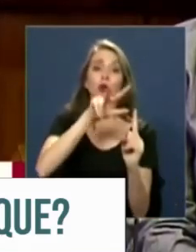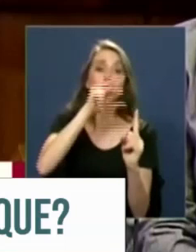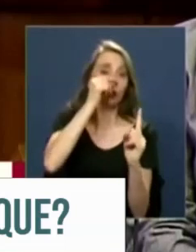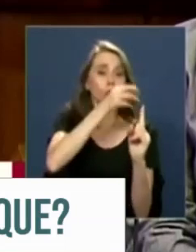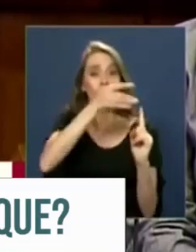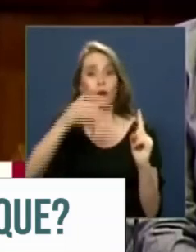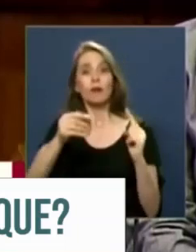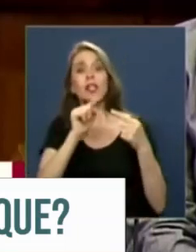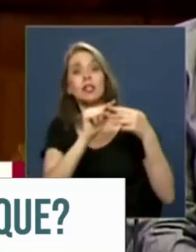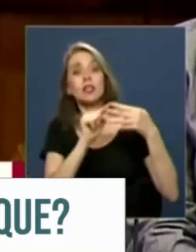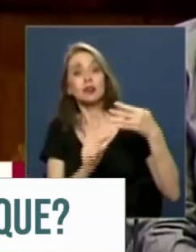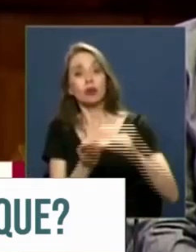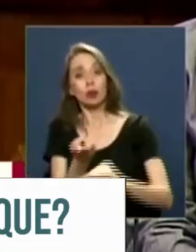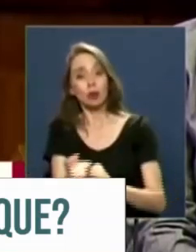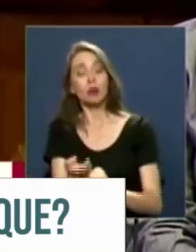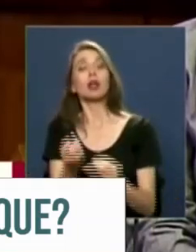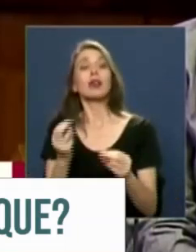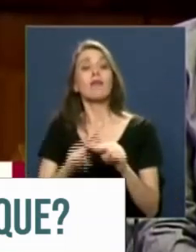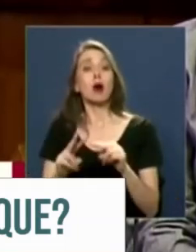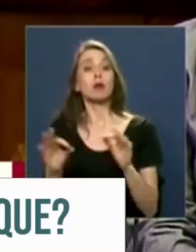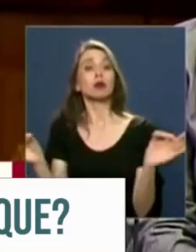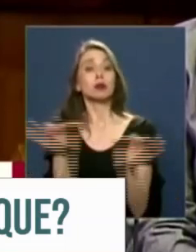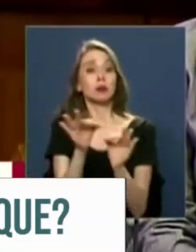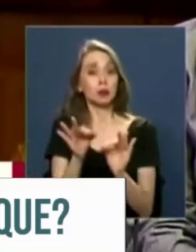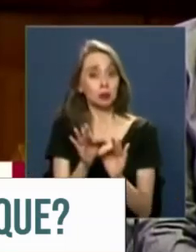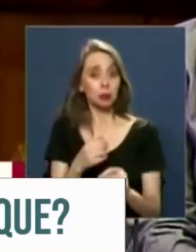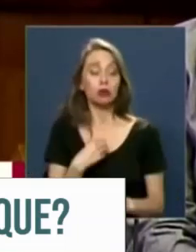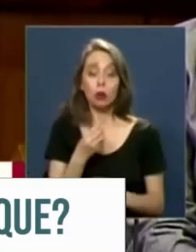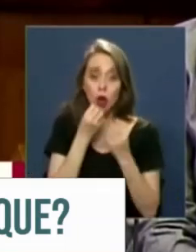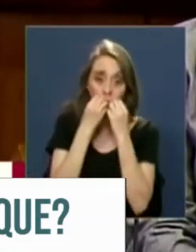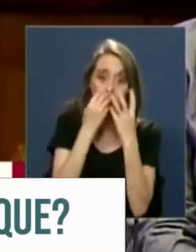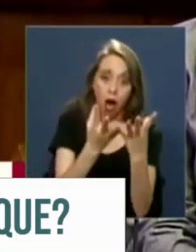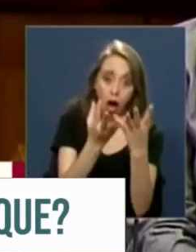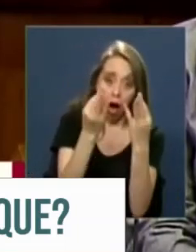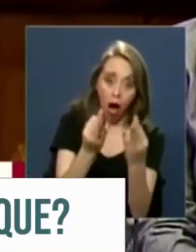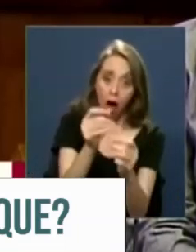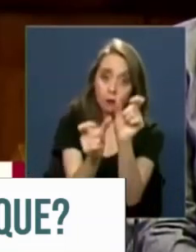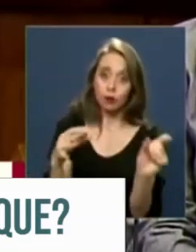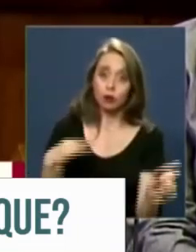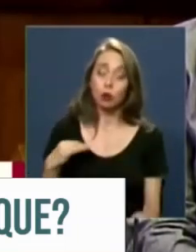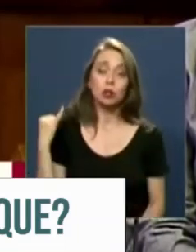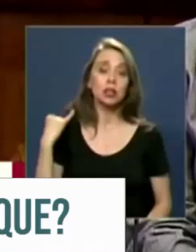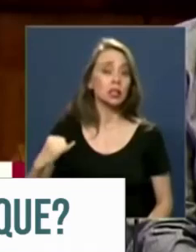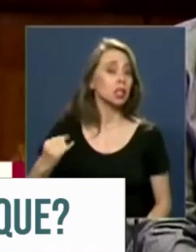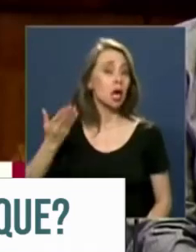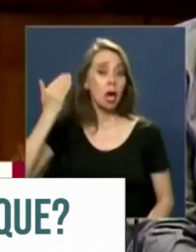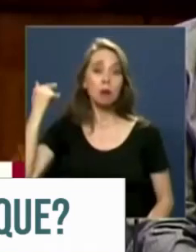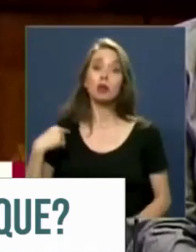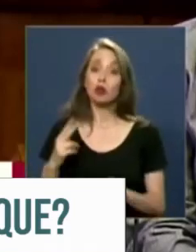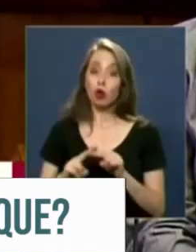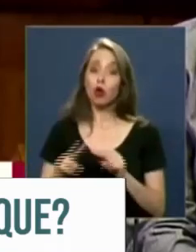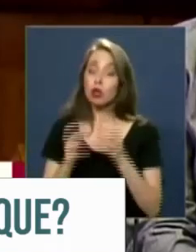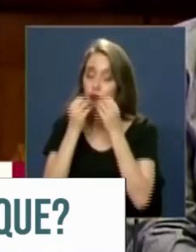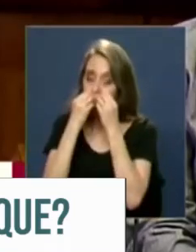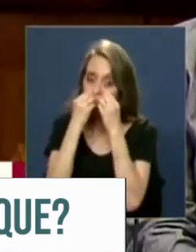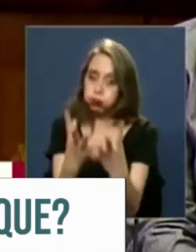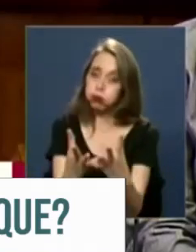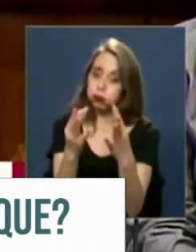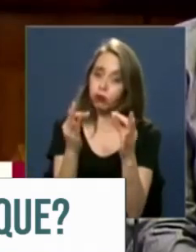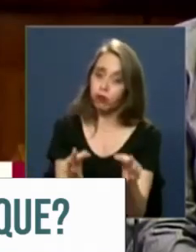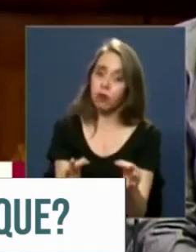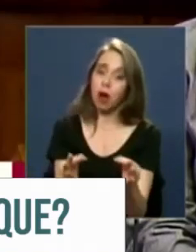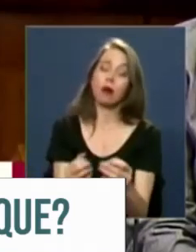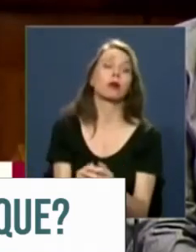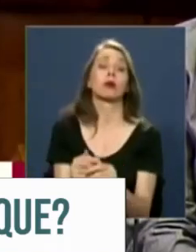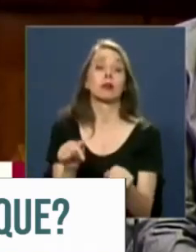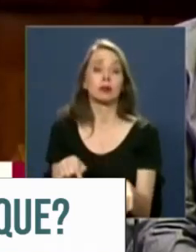¿eh? Finalmente asumimos nosotros los riesgos como cotizantes. Exactamente. Asumimos, también pagamos una comisión, ¿sí? Esto es muy extraño